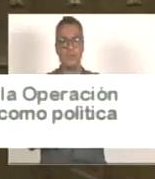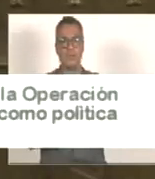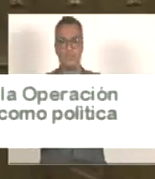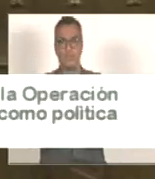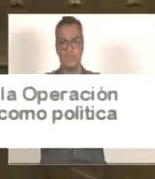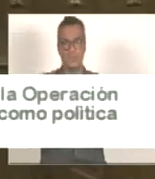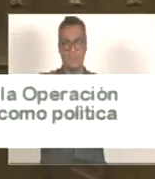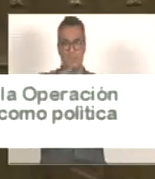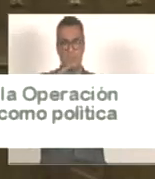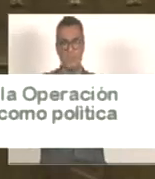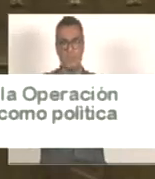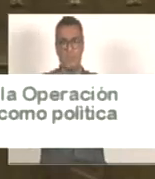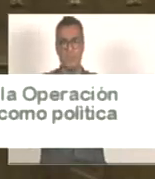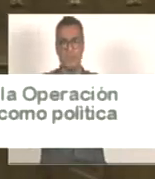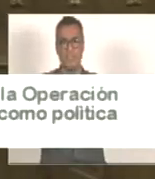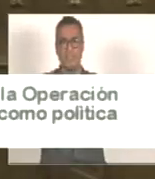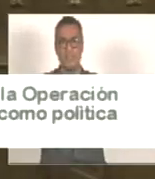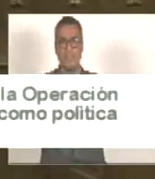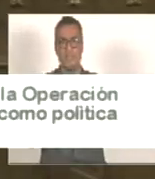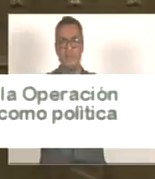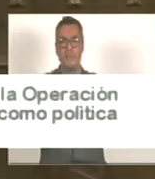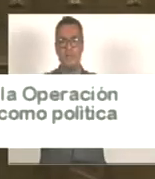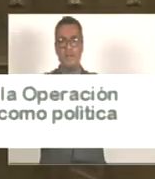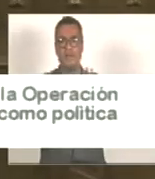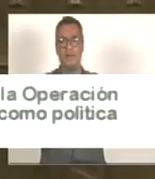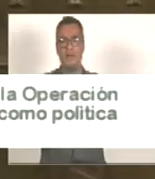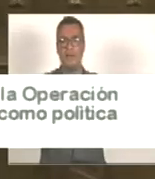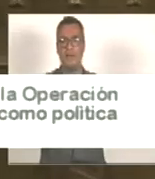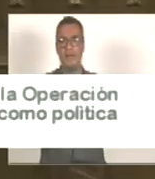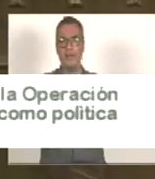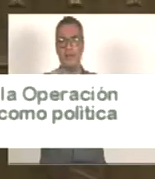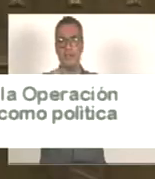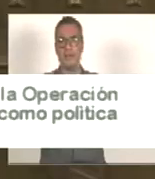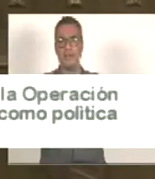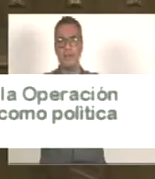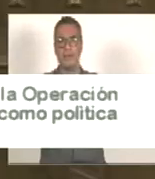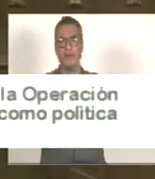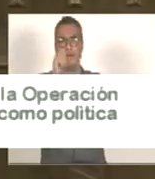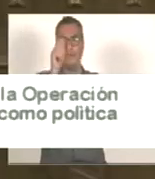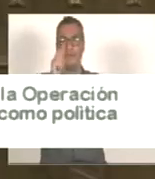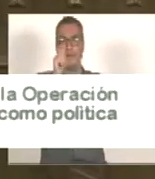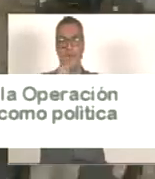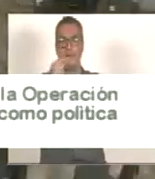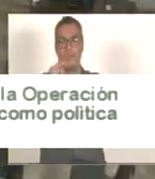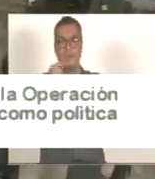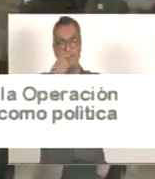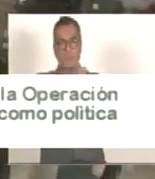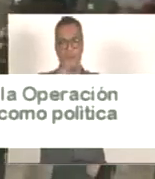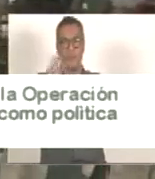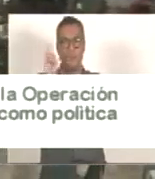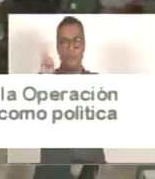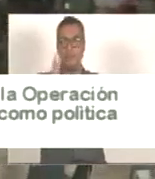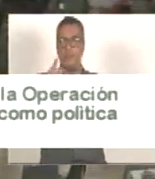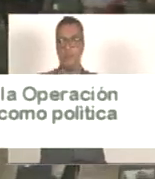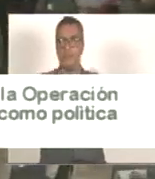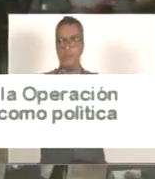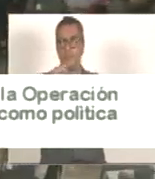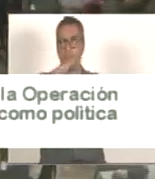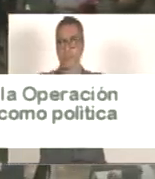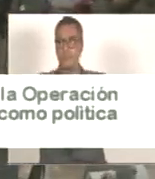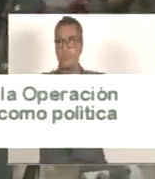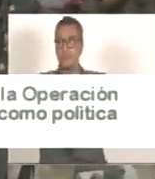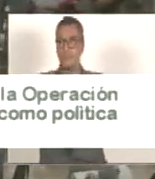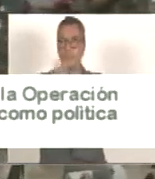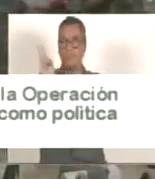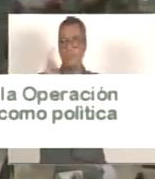Queremos resaltar, estimados diputados, pueblo de Venezuela, que esta oposición